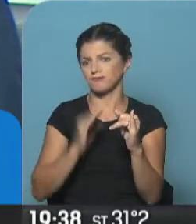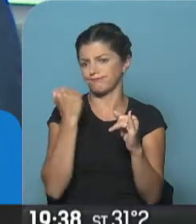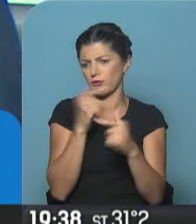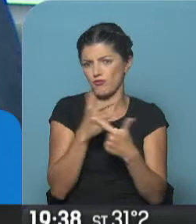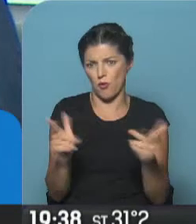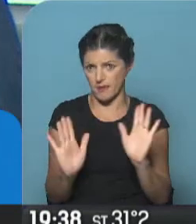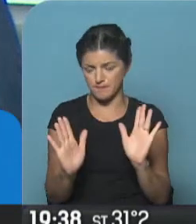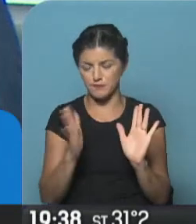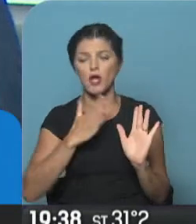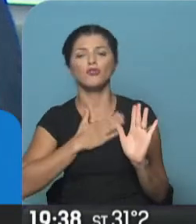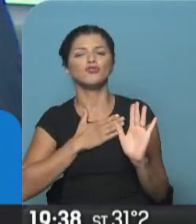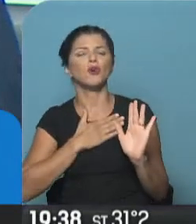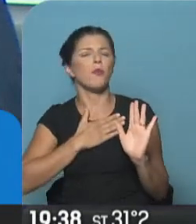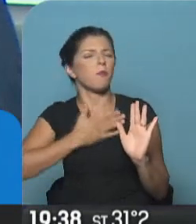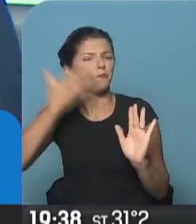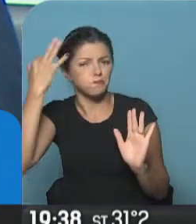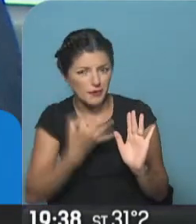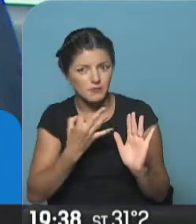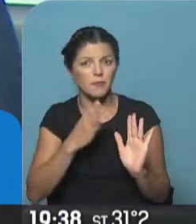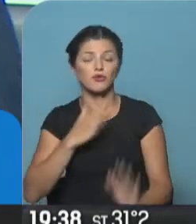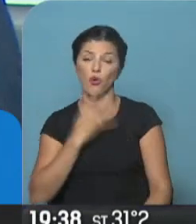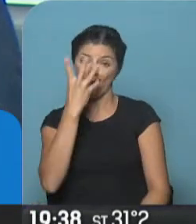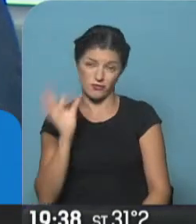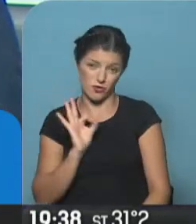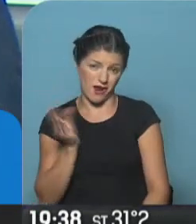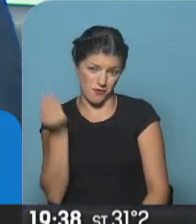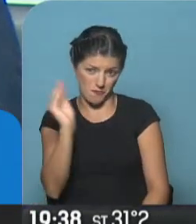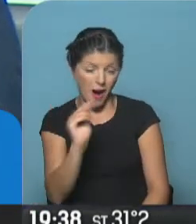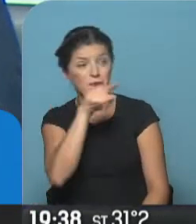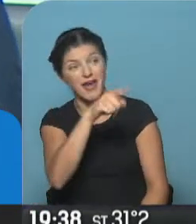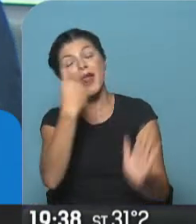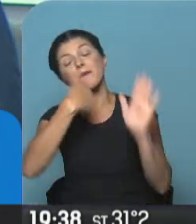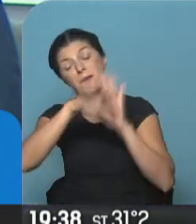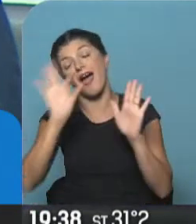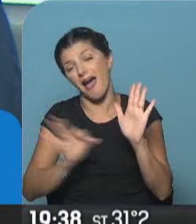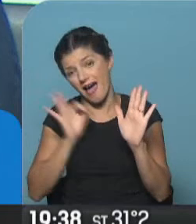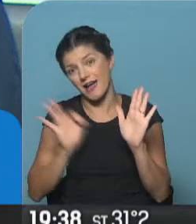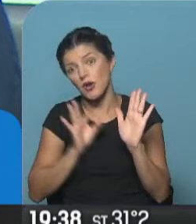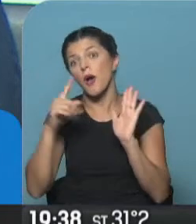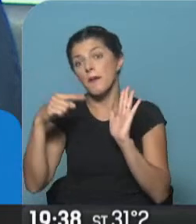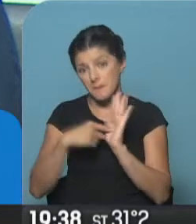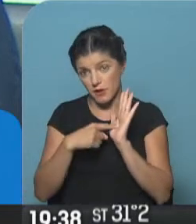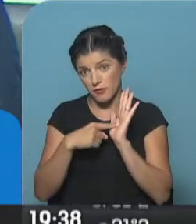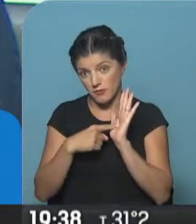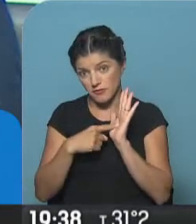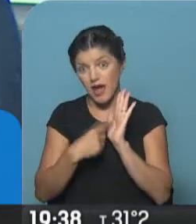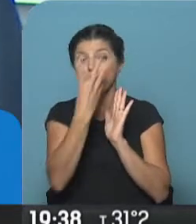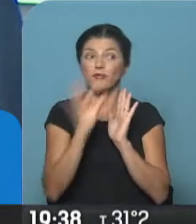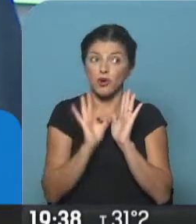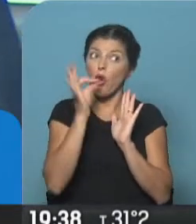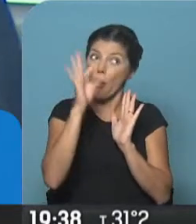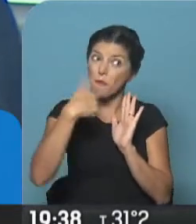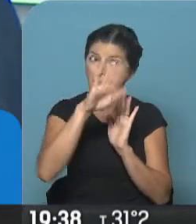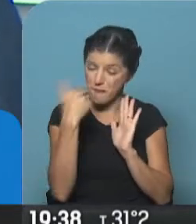De mi parte estoy seguro, porque a mí sí me quedan 4 años. A él por ahí le quedan más. Esto es para Pagani, puede ser más de 4 años.